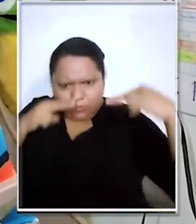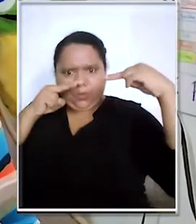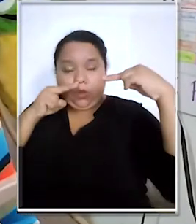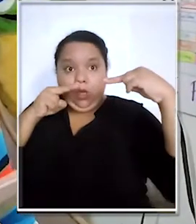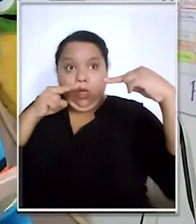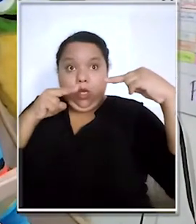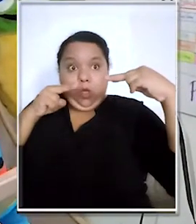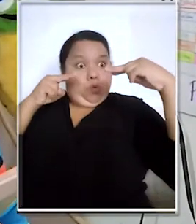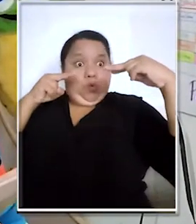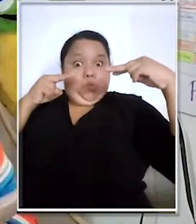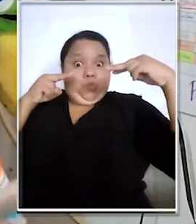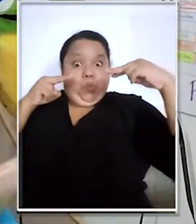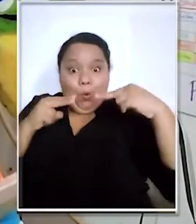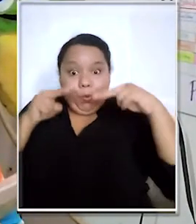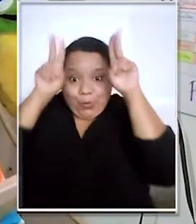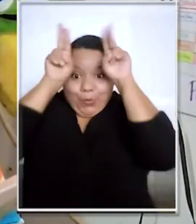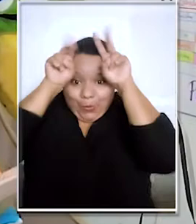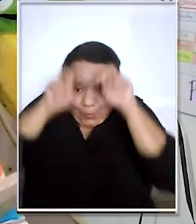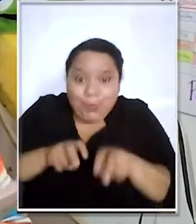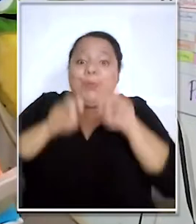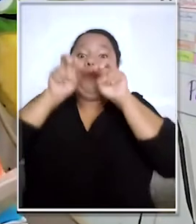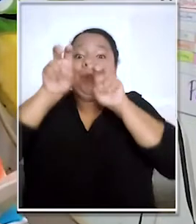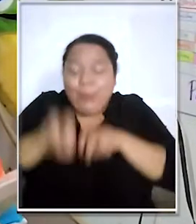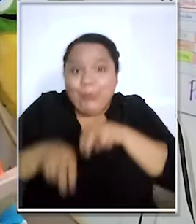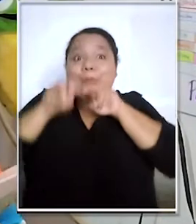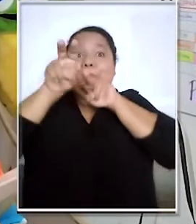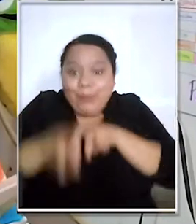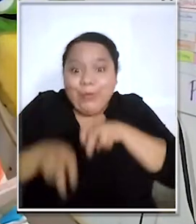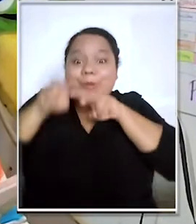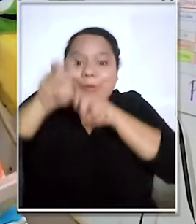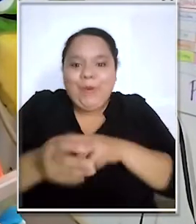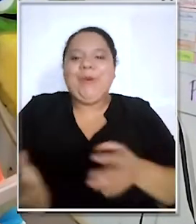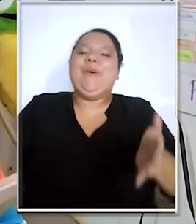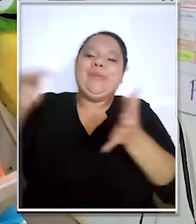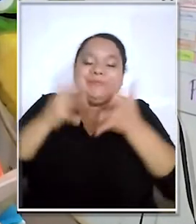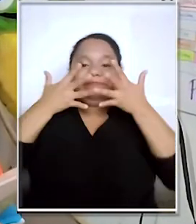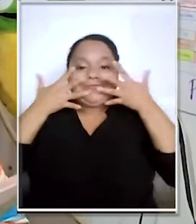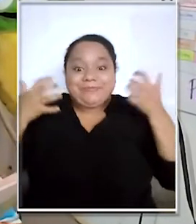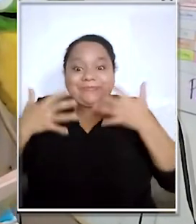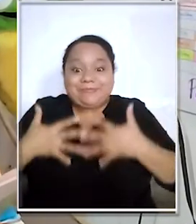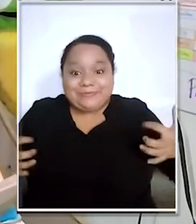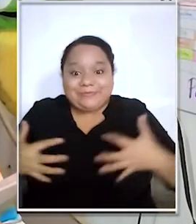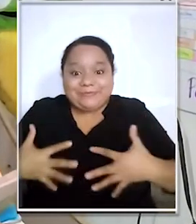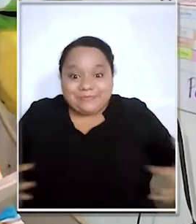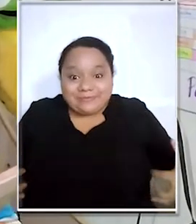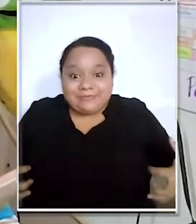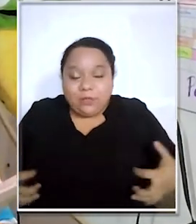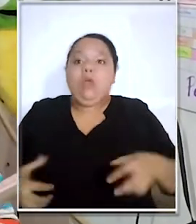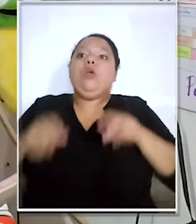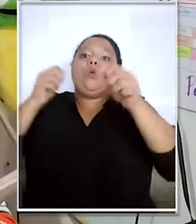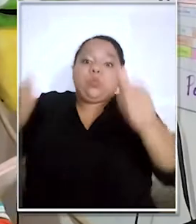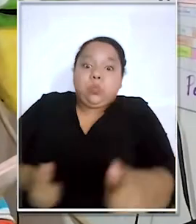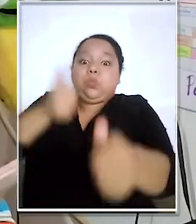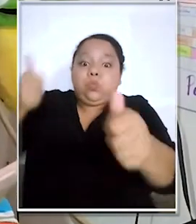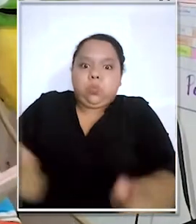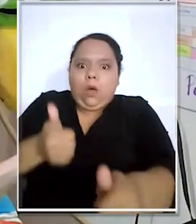El conejo corrió y corrió. El tigrillo lo persiguió. El conejo, por andar de valentón, enfrentó